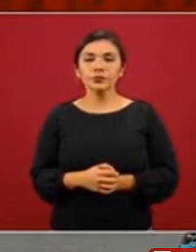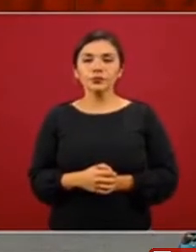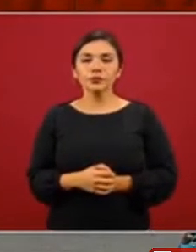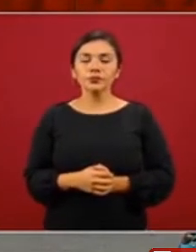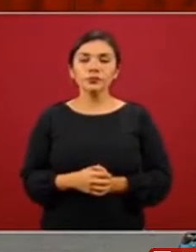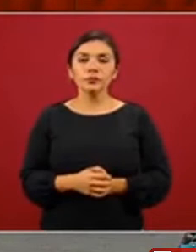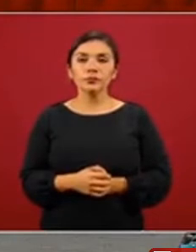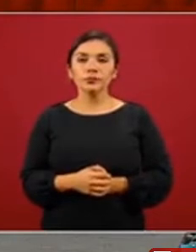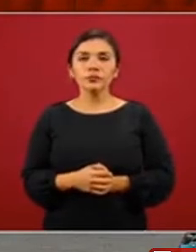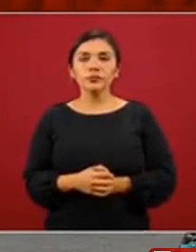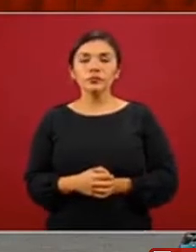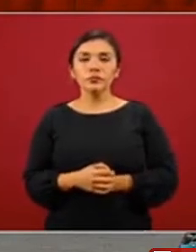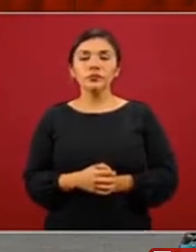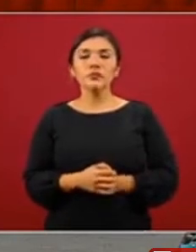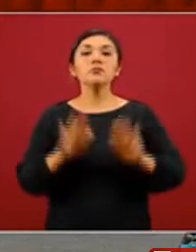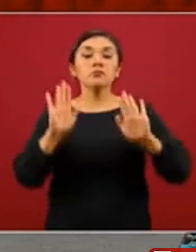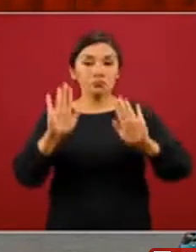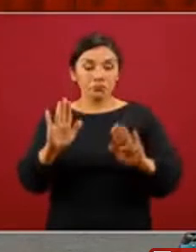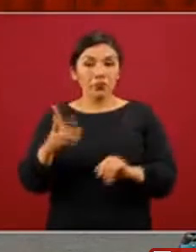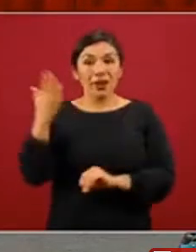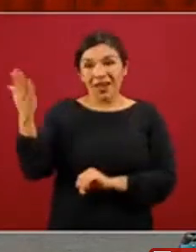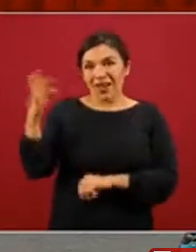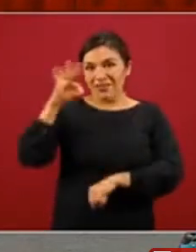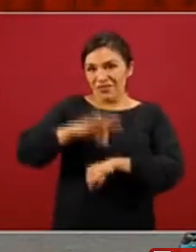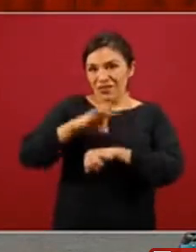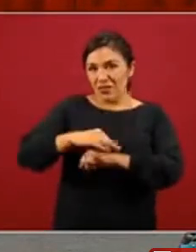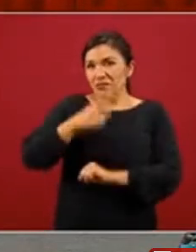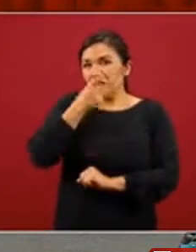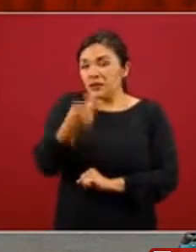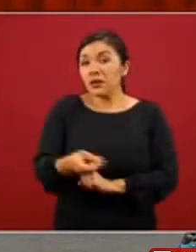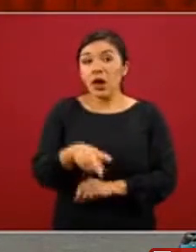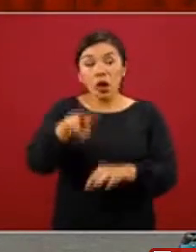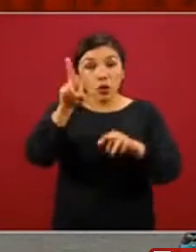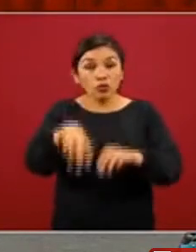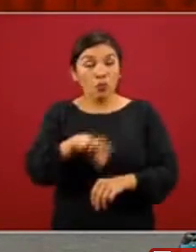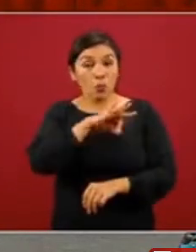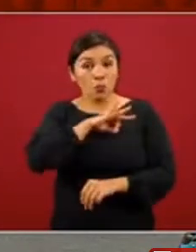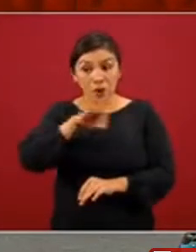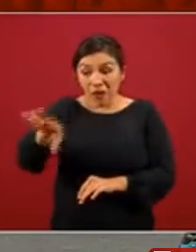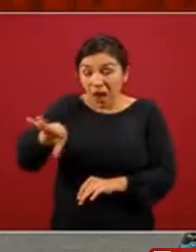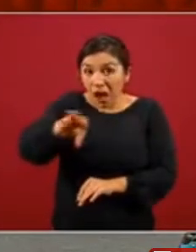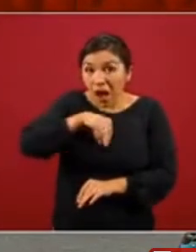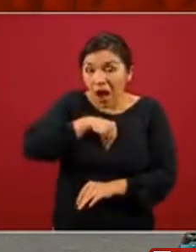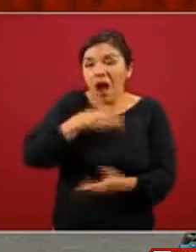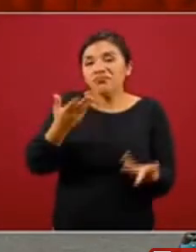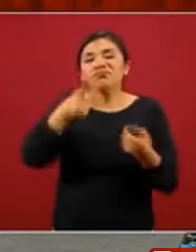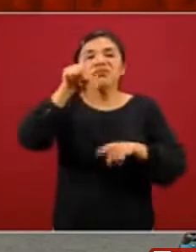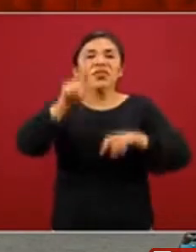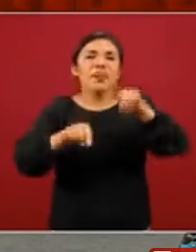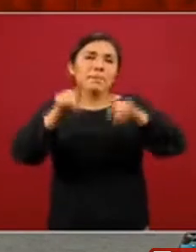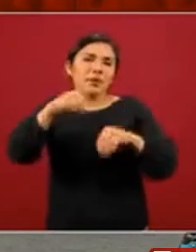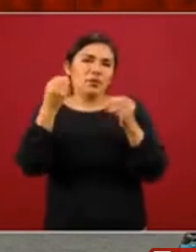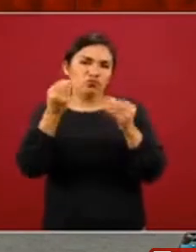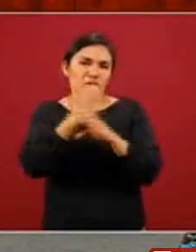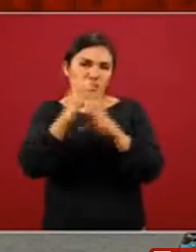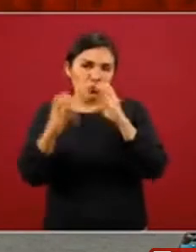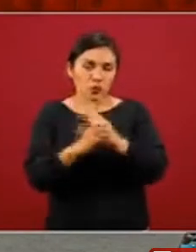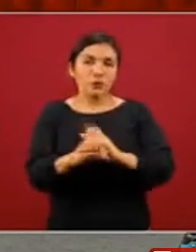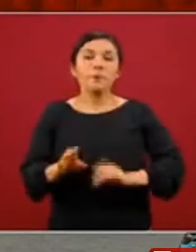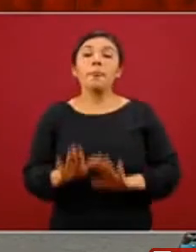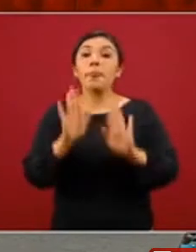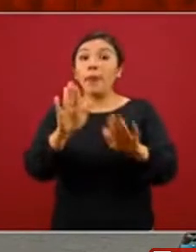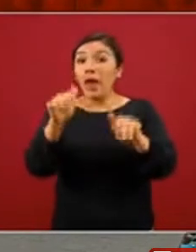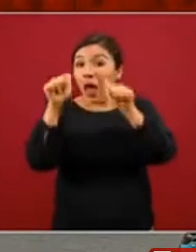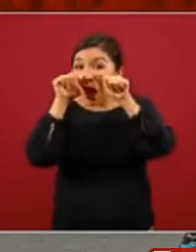cual comentaba el subsecretario, la probabilidad de contagio va a depender de varios factores. Si nos